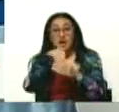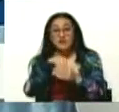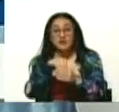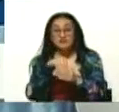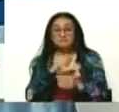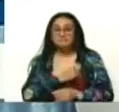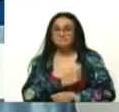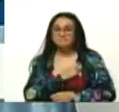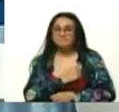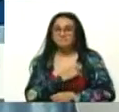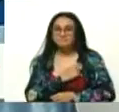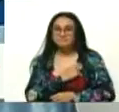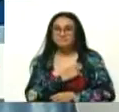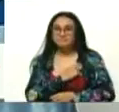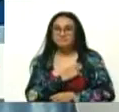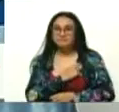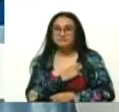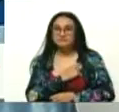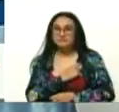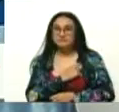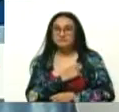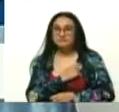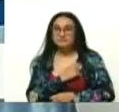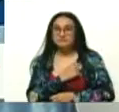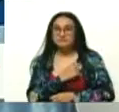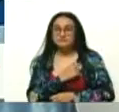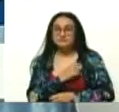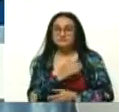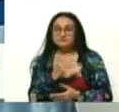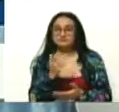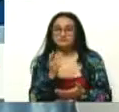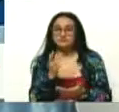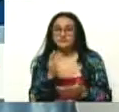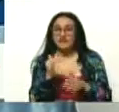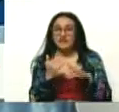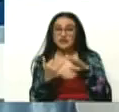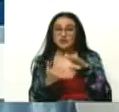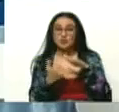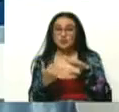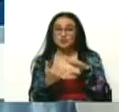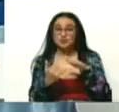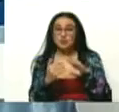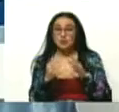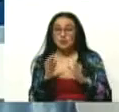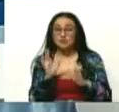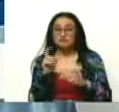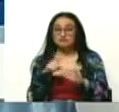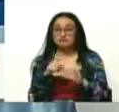repito, se han colocado al margen de su institución.